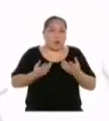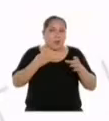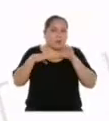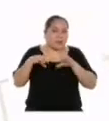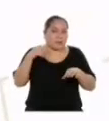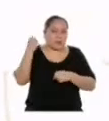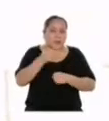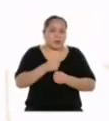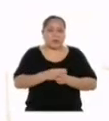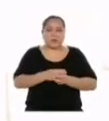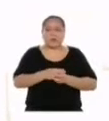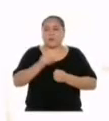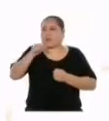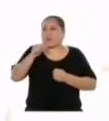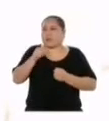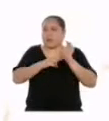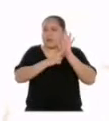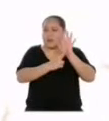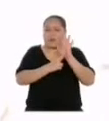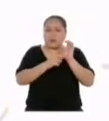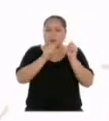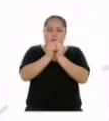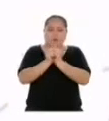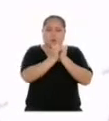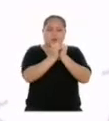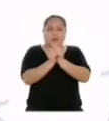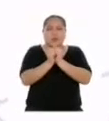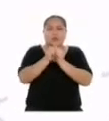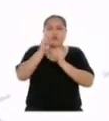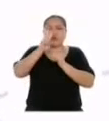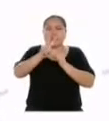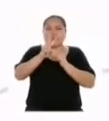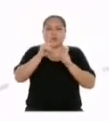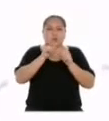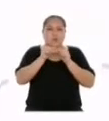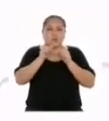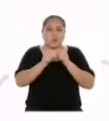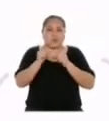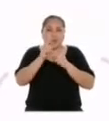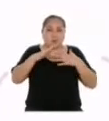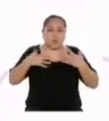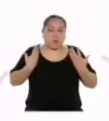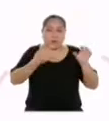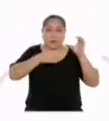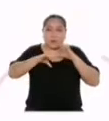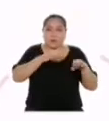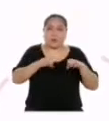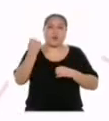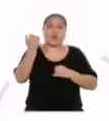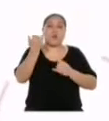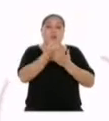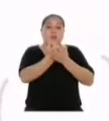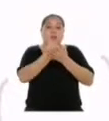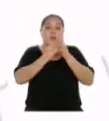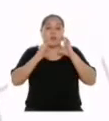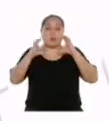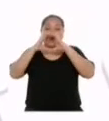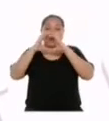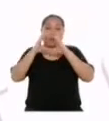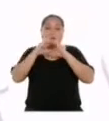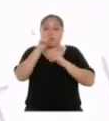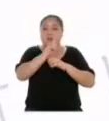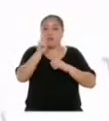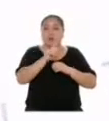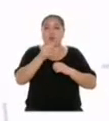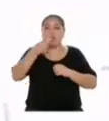realizarlo? Esto de representar juntas dos variables, no lo podemos hacer con el gráfico circular ni con el